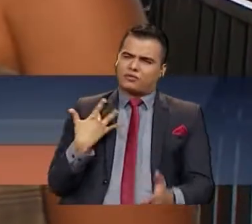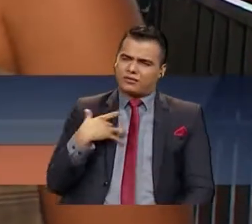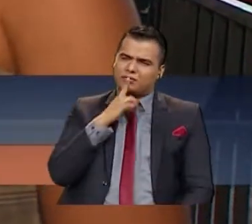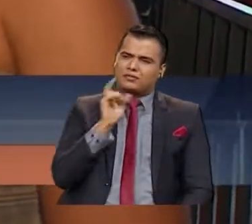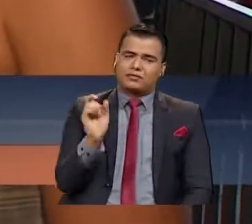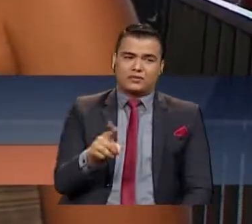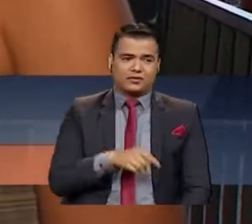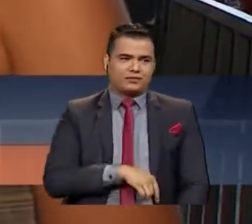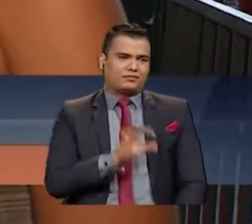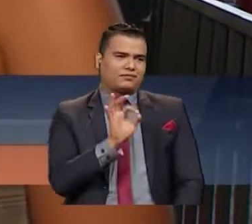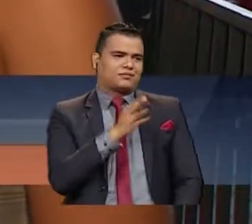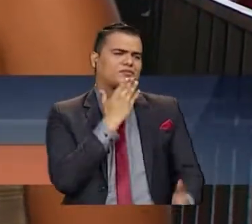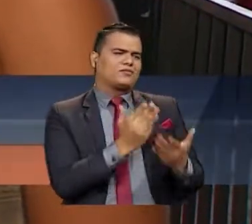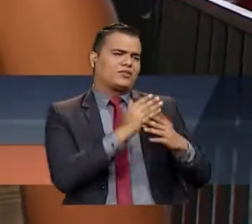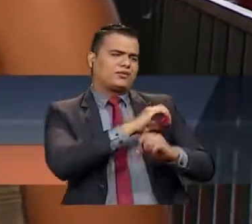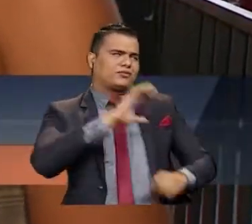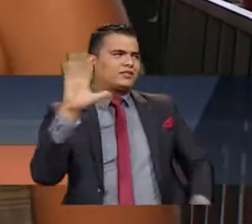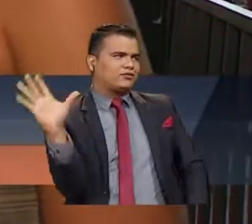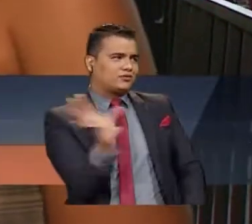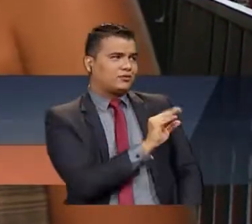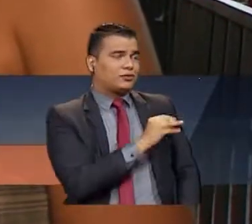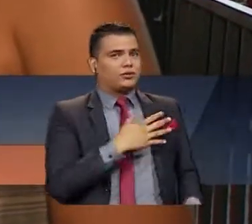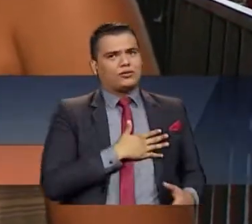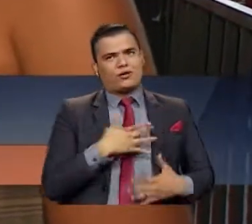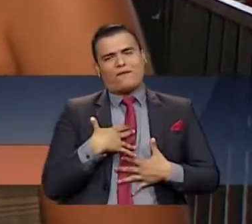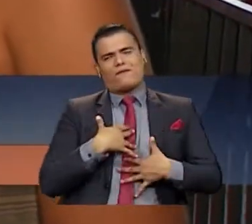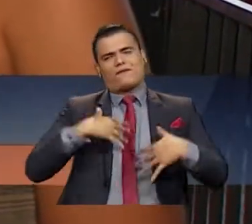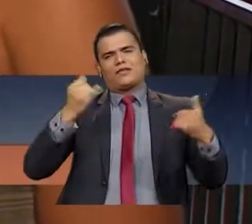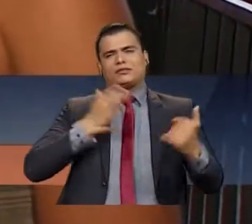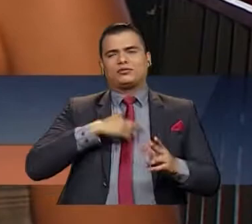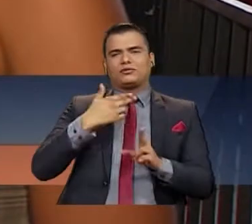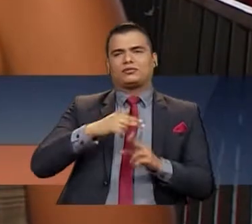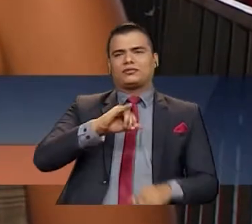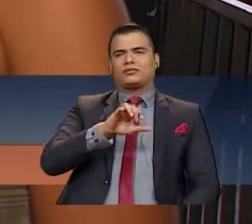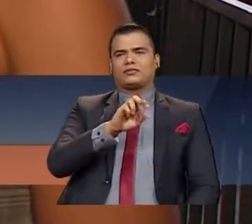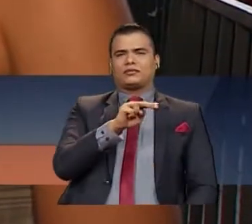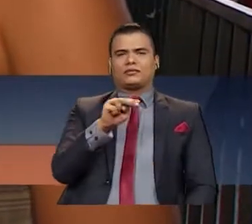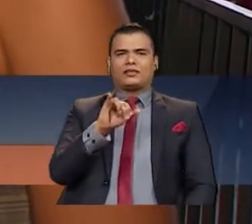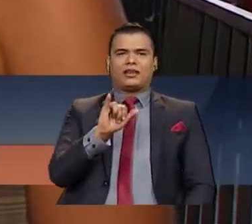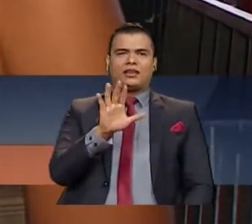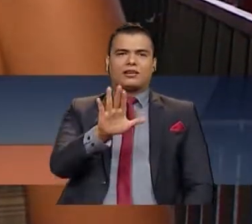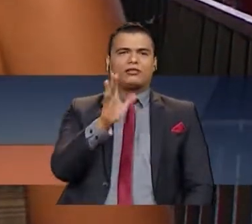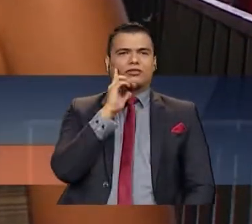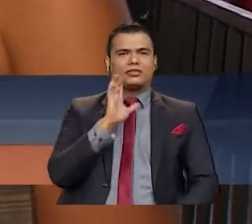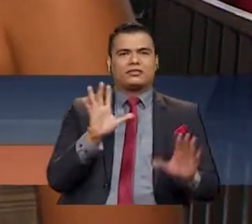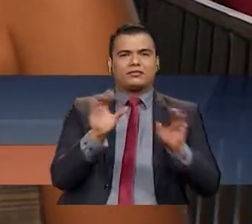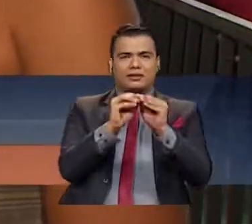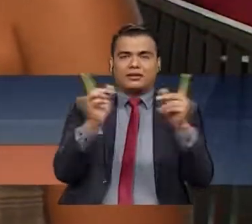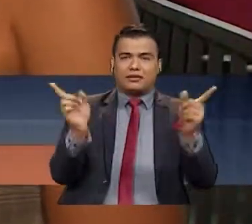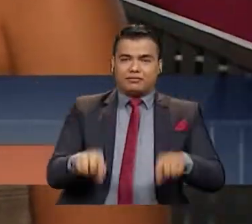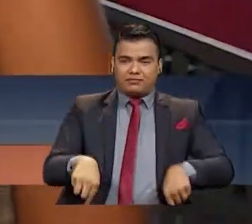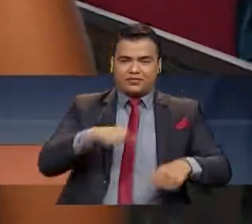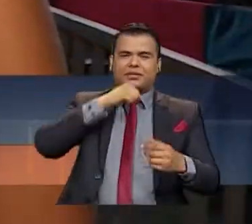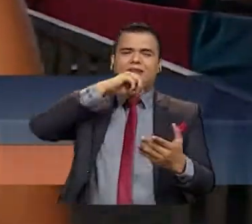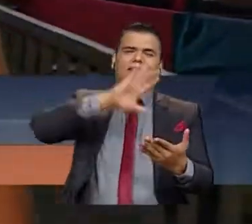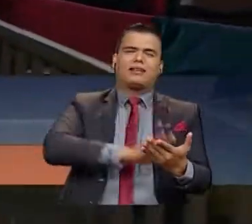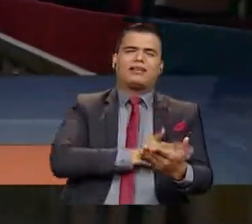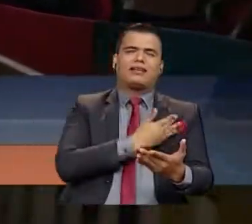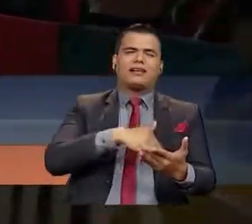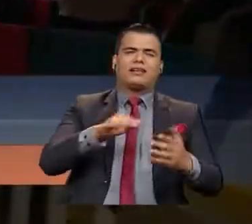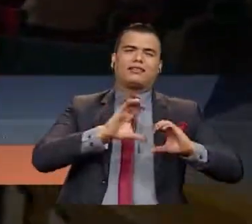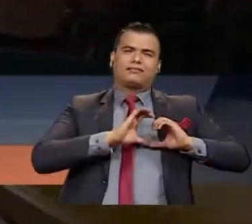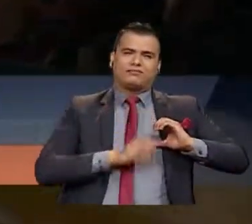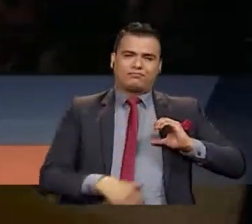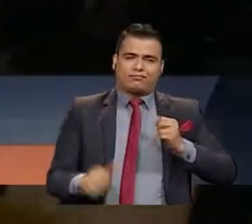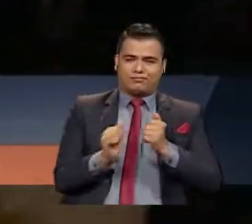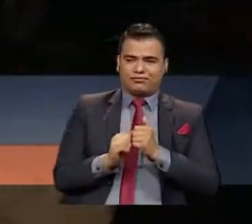es, muy pero muy buenas noches para todos ustedes. Yo estoy muy feliz, mi nombre es Jenny López y estaremos cantando hoy en el superconcierto del despecho con